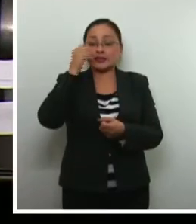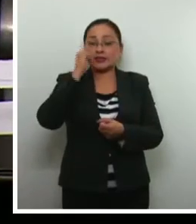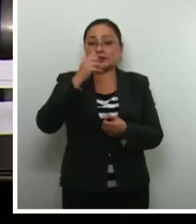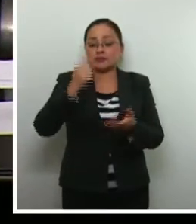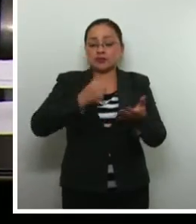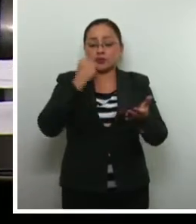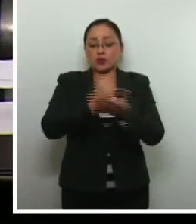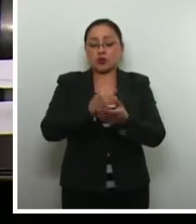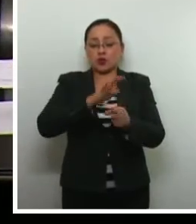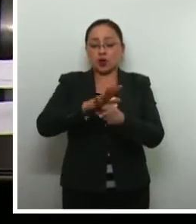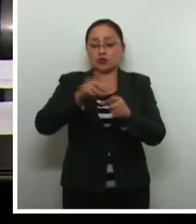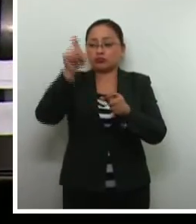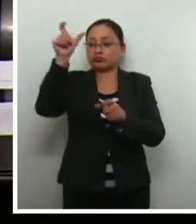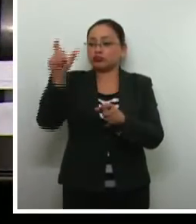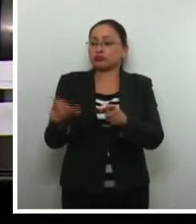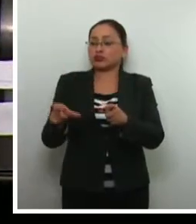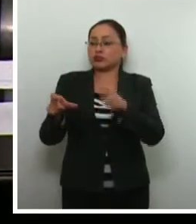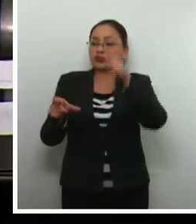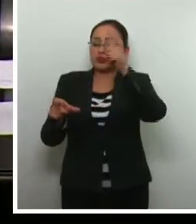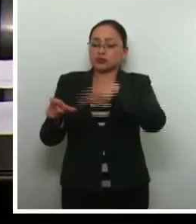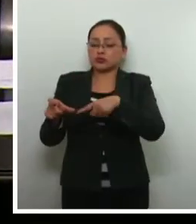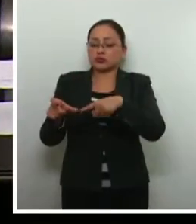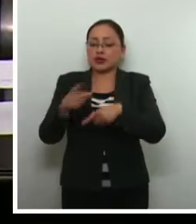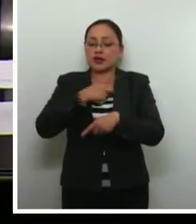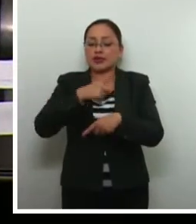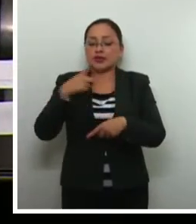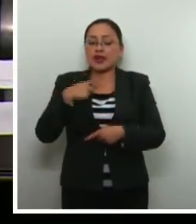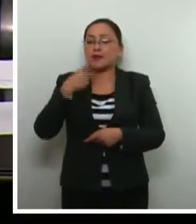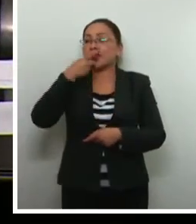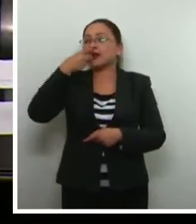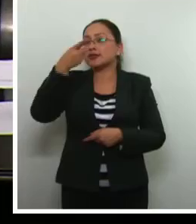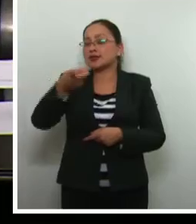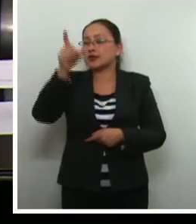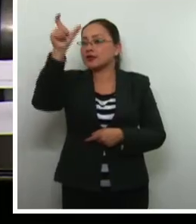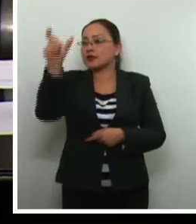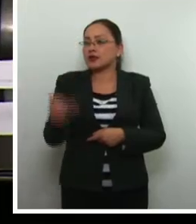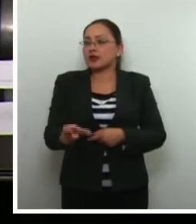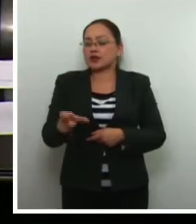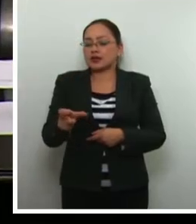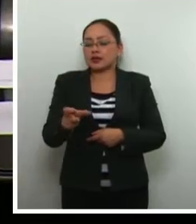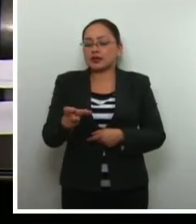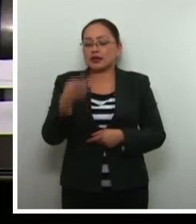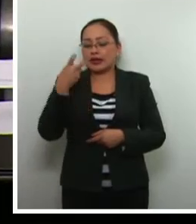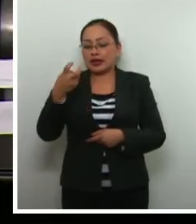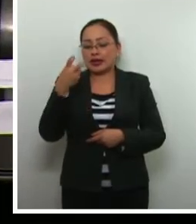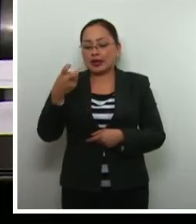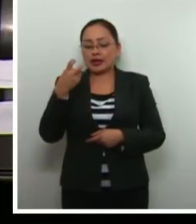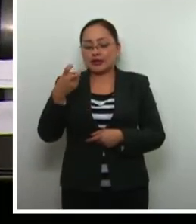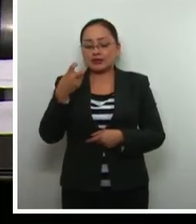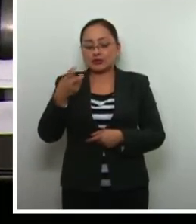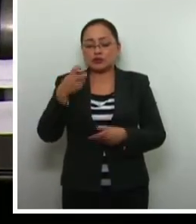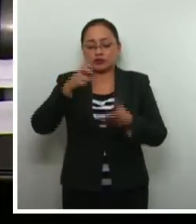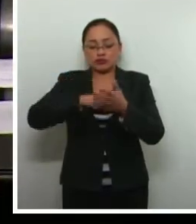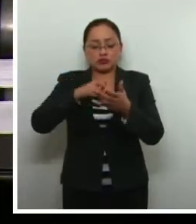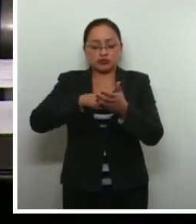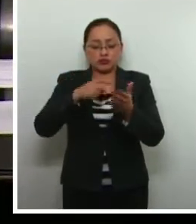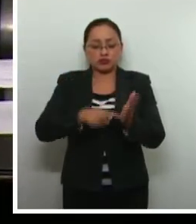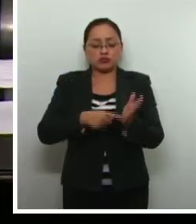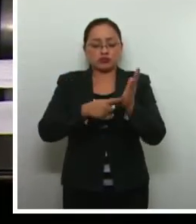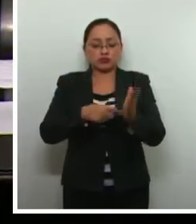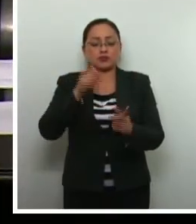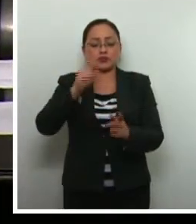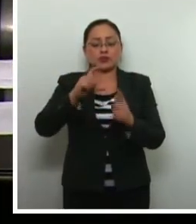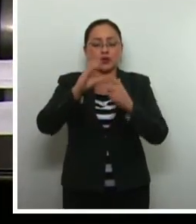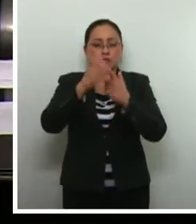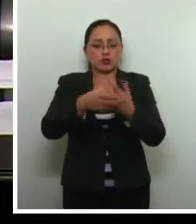es todo lo que se refiere al debe decir, porque ese es el planteamiento que presentó la